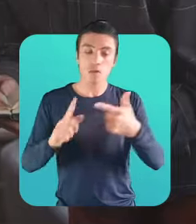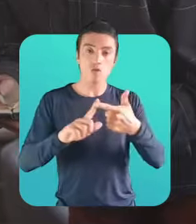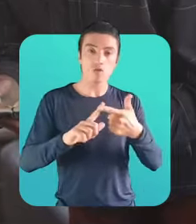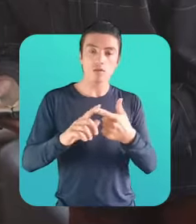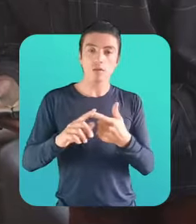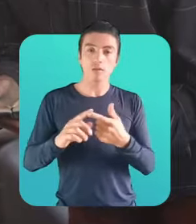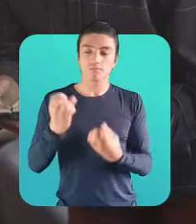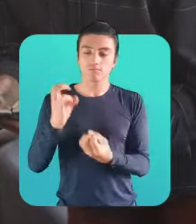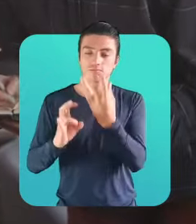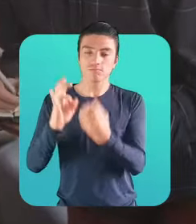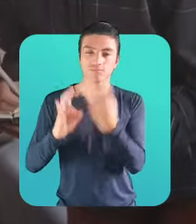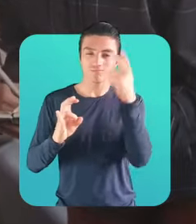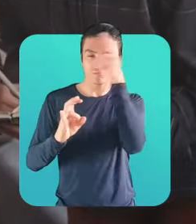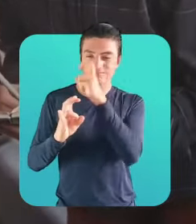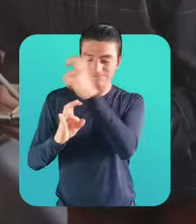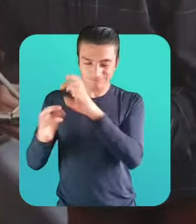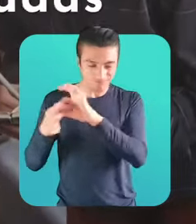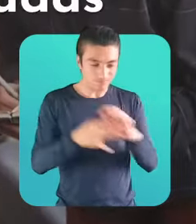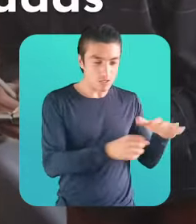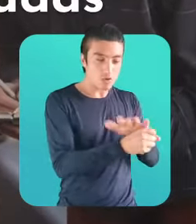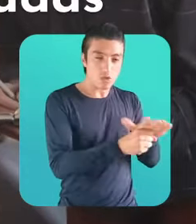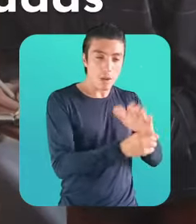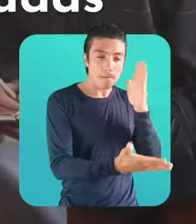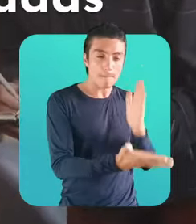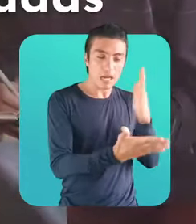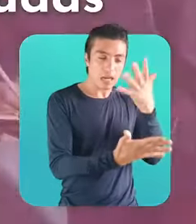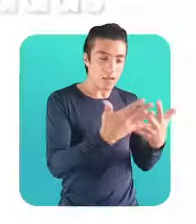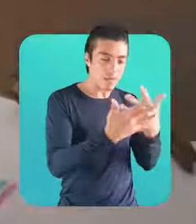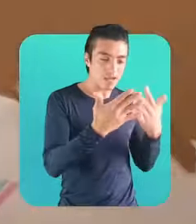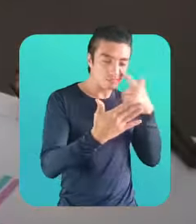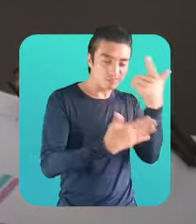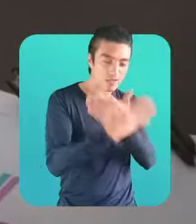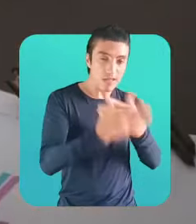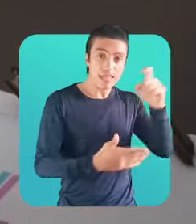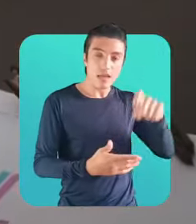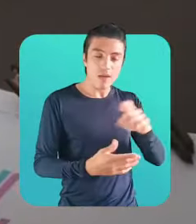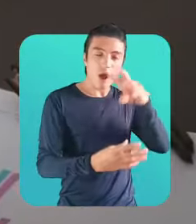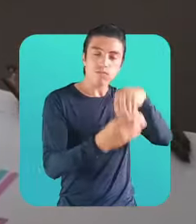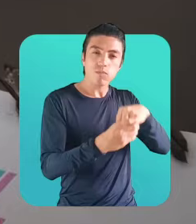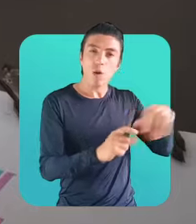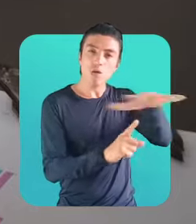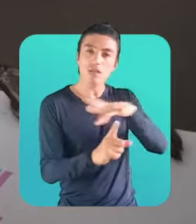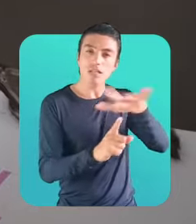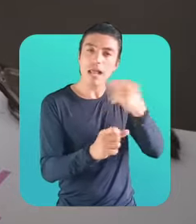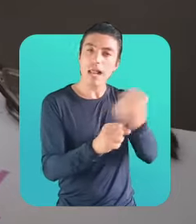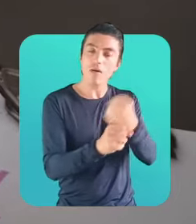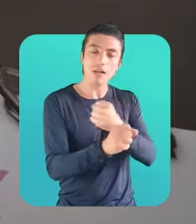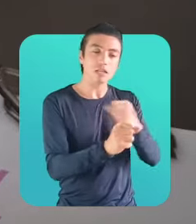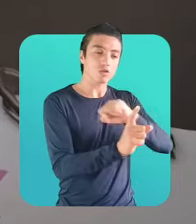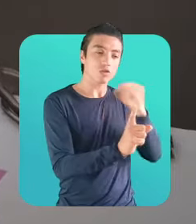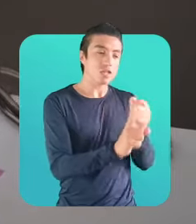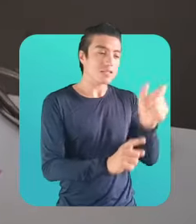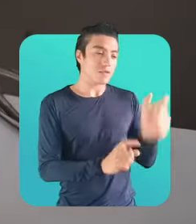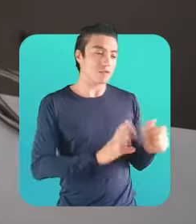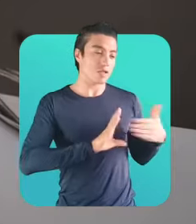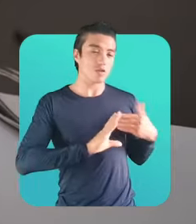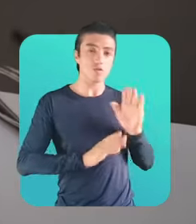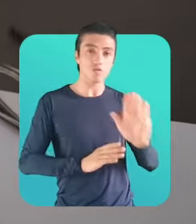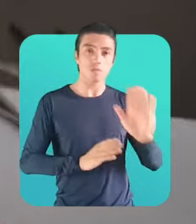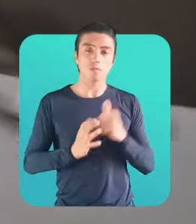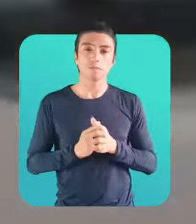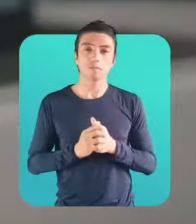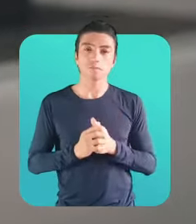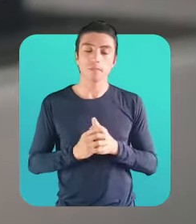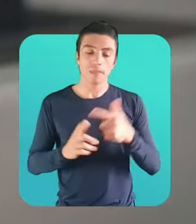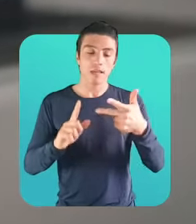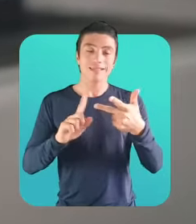razonar cuantitativamente frente a situaciones susceptibles de ser abordadas de manera matemática en contextos laborales sociales y